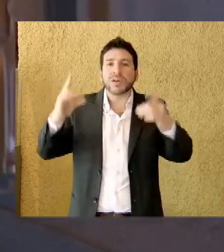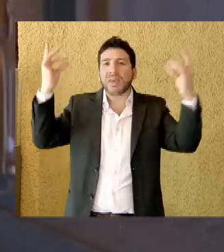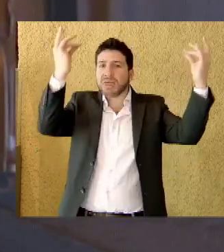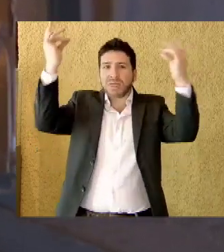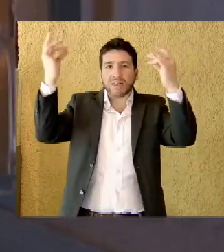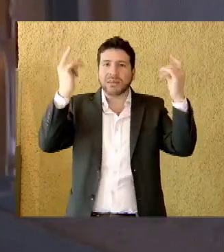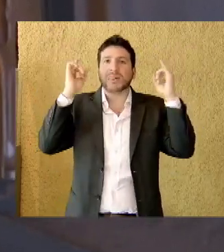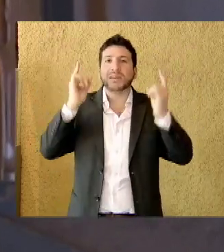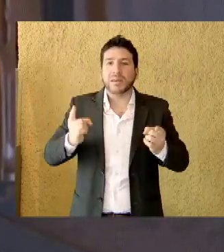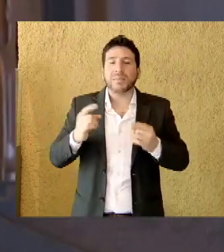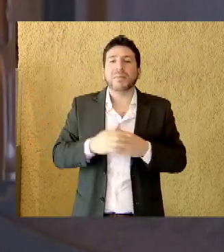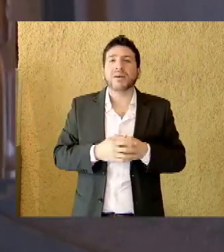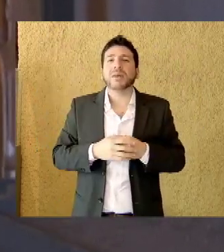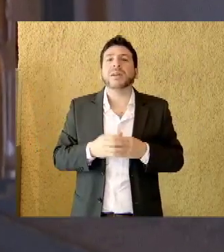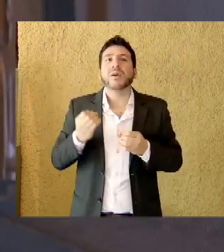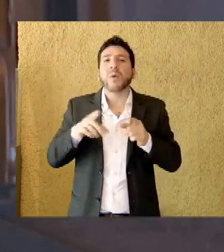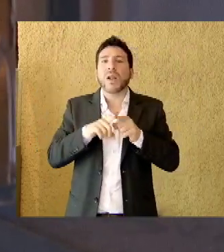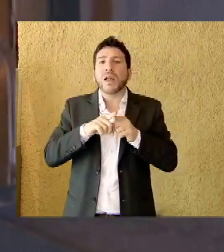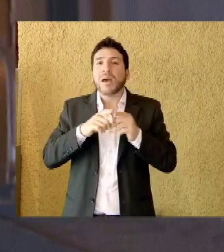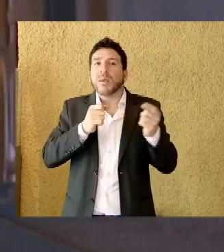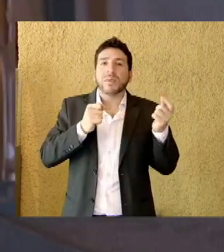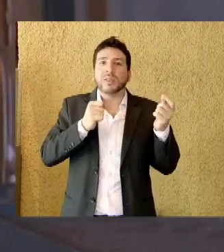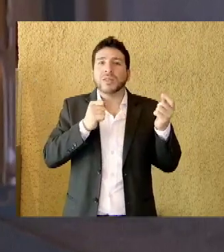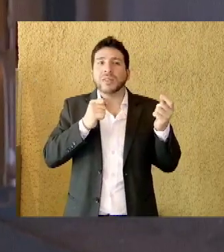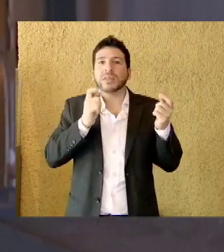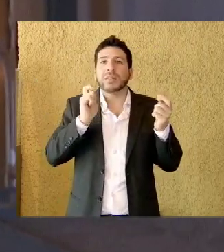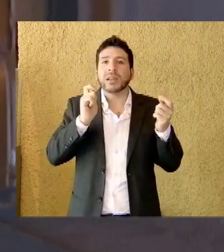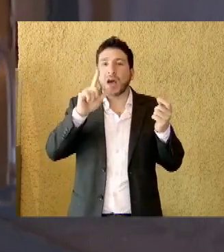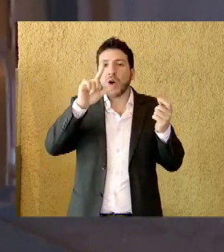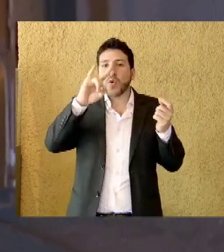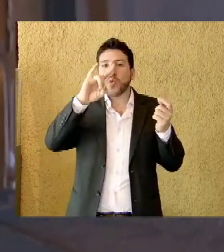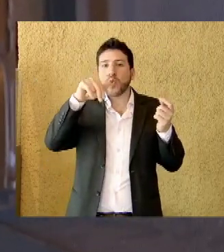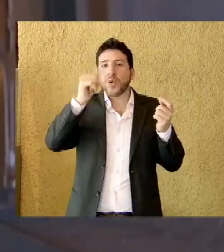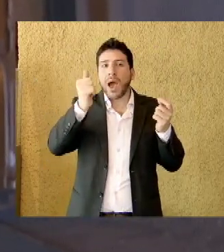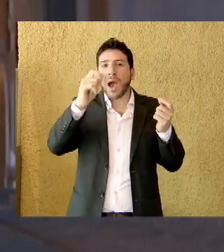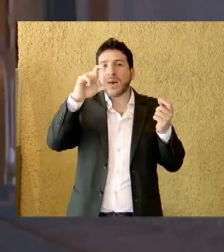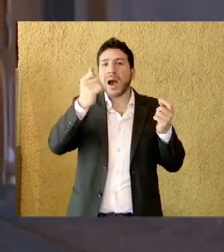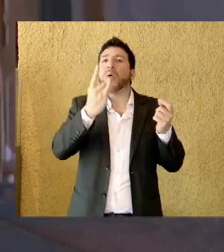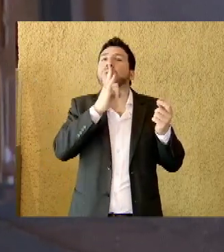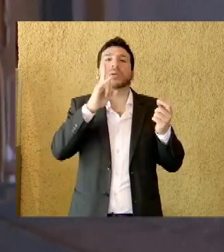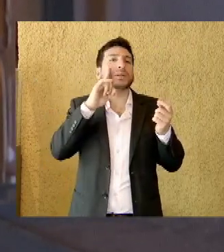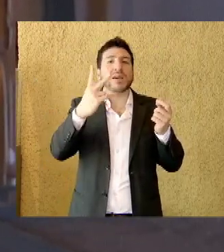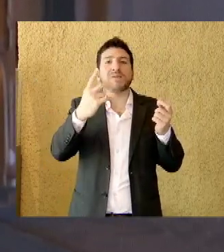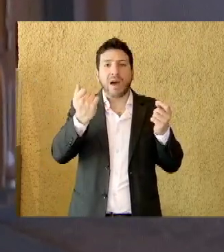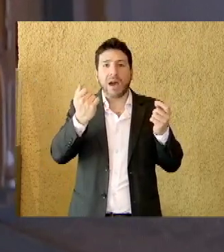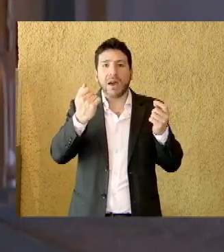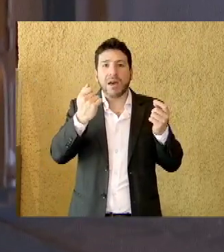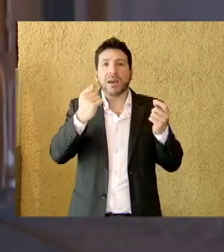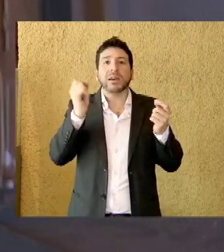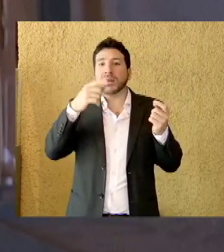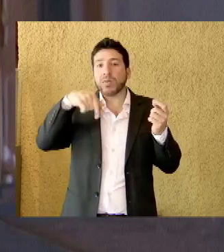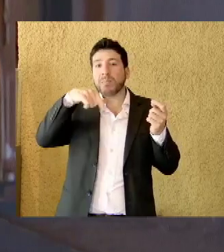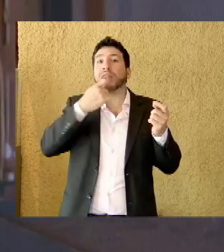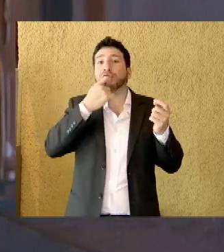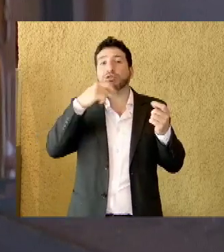de estas zonas con un clásico interpretado que tiene que ver con Luna Cautiva, el clásico de los chalchaleros, pero que en este caso por artistas